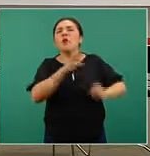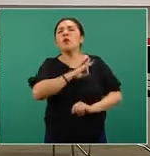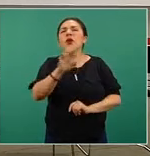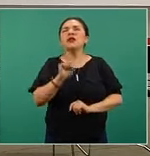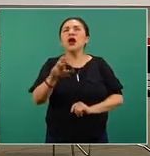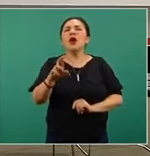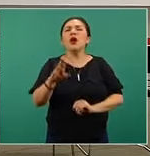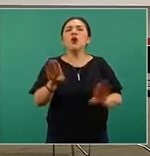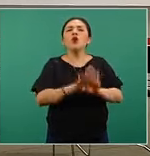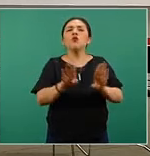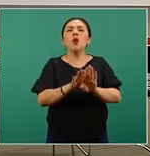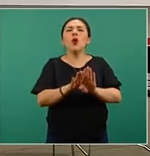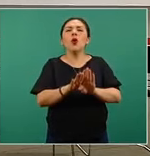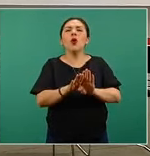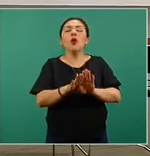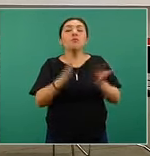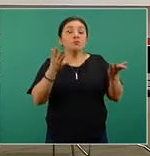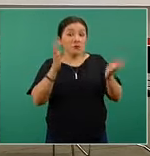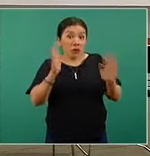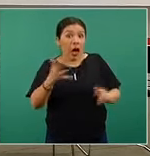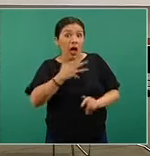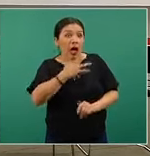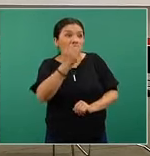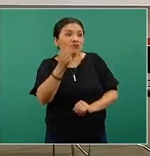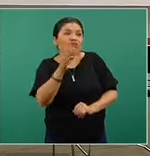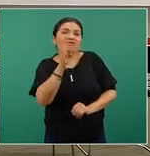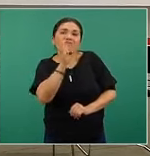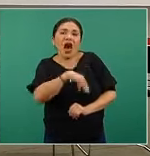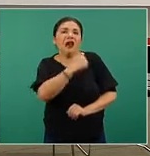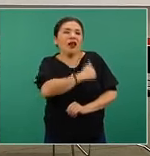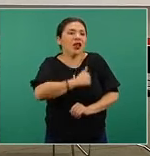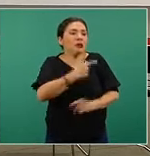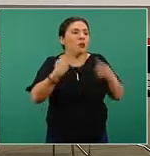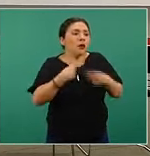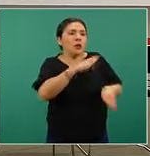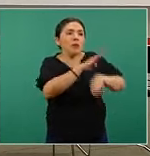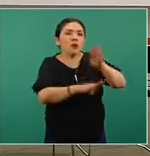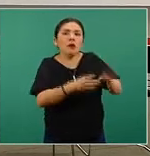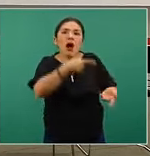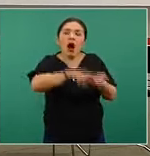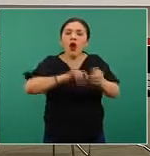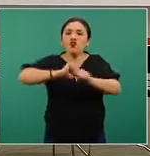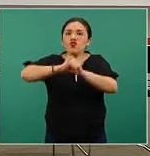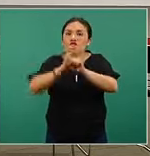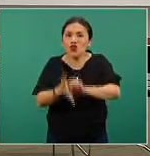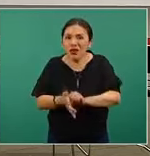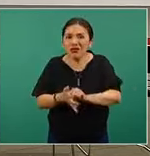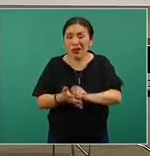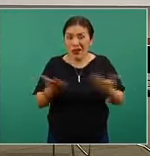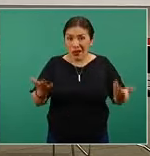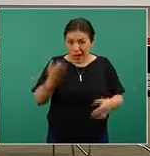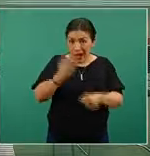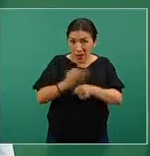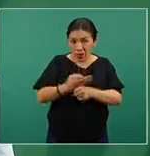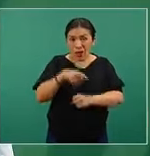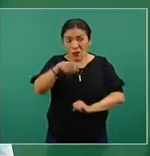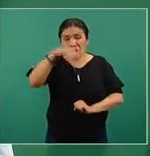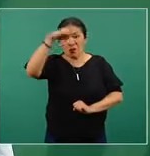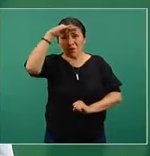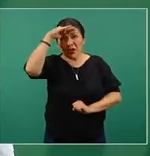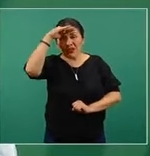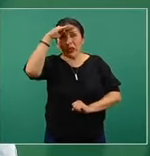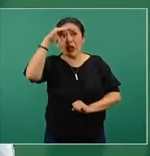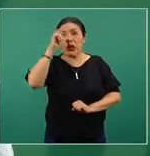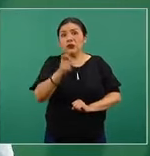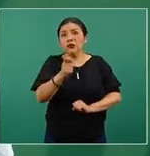que hayamos tenido desafortunadas pérdidas por kobe 19 y que a estas alturas pensemos que esto